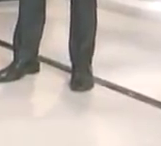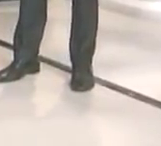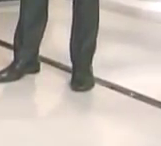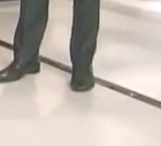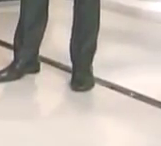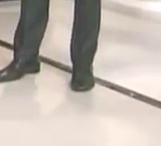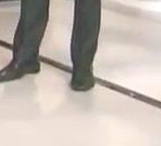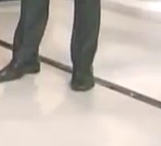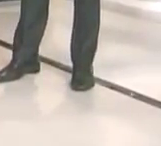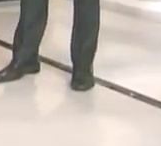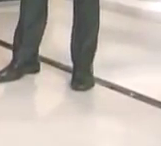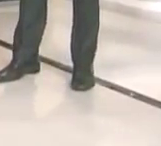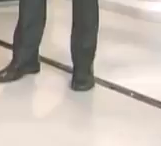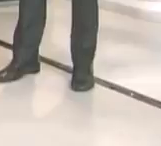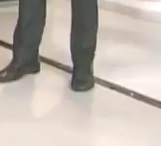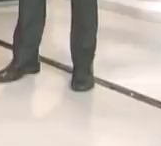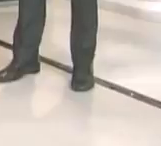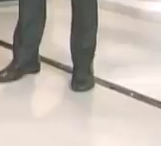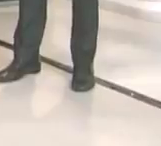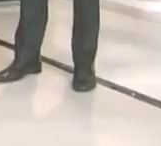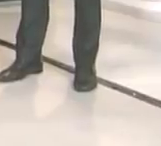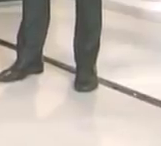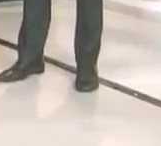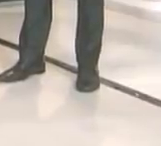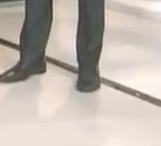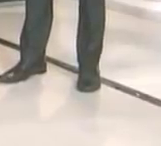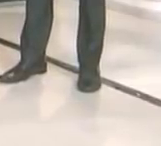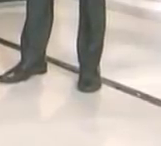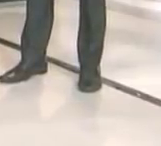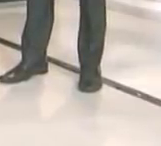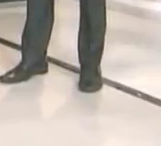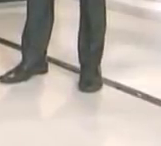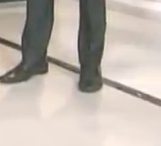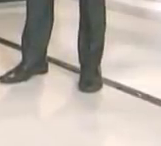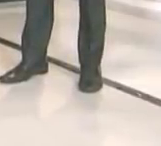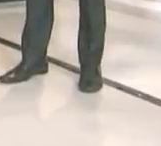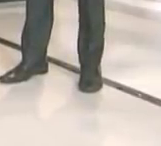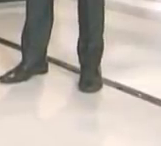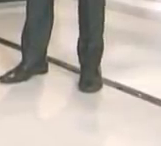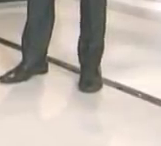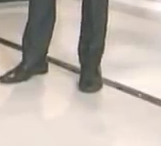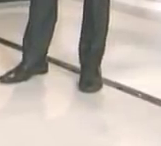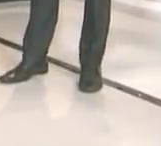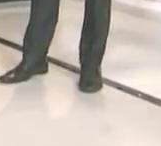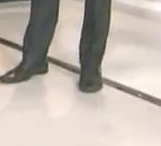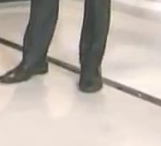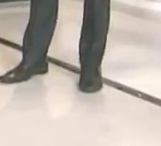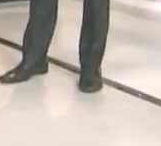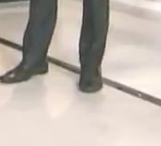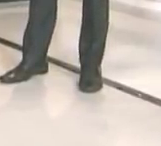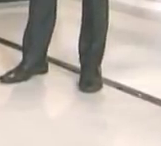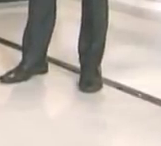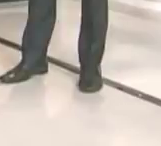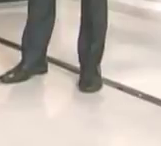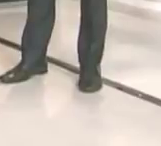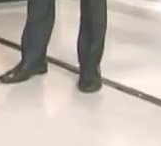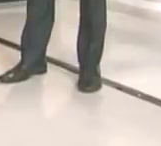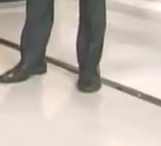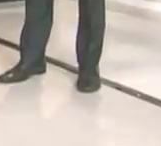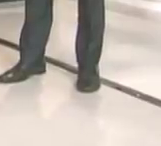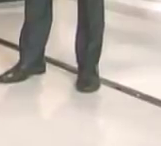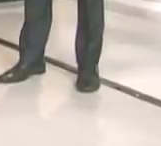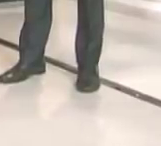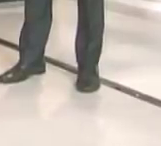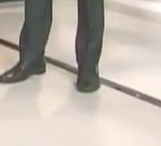Consejo Nacional Electoral, ante la presidenta del ente comicial. Pues el presidente Maduro se acercó también al pueblo de Venezuela, como ya lo imaginábamos,